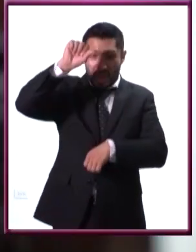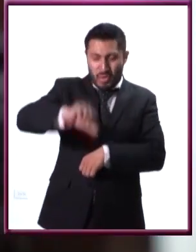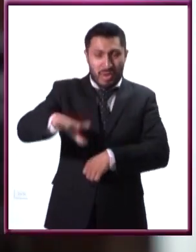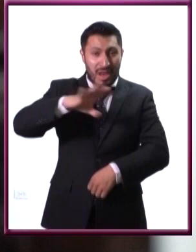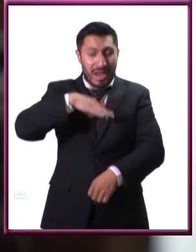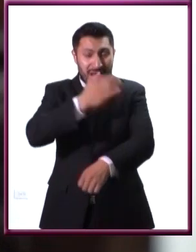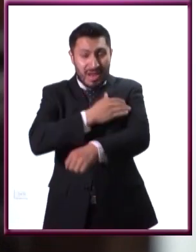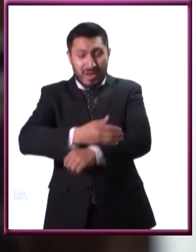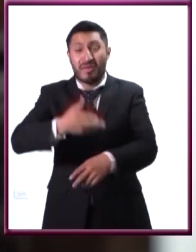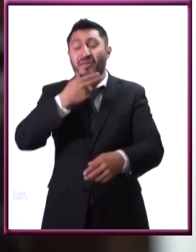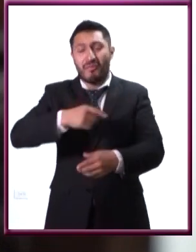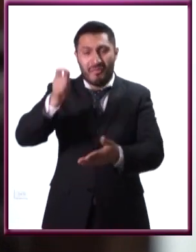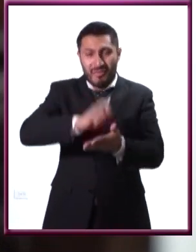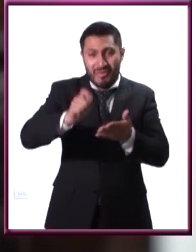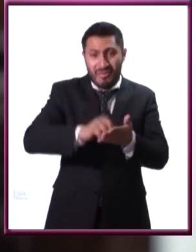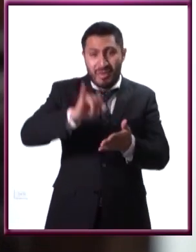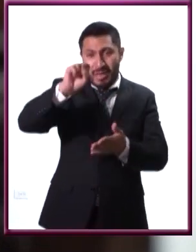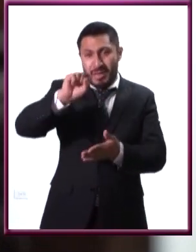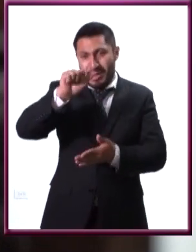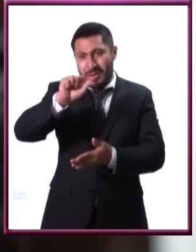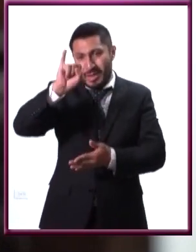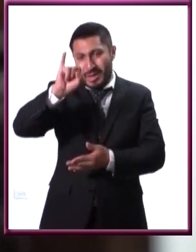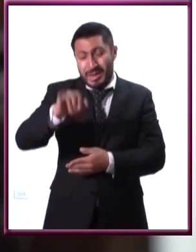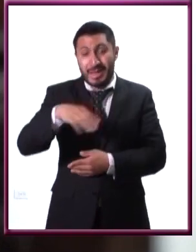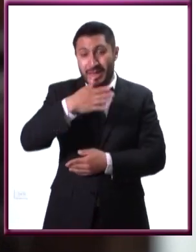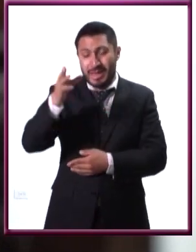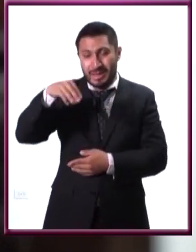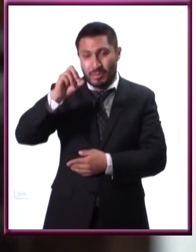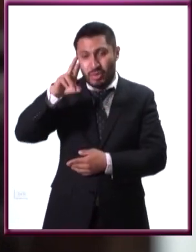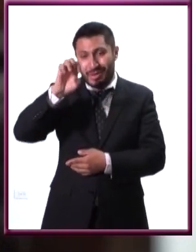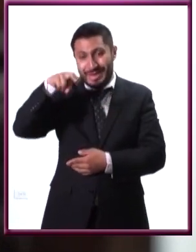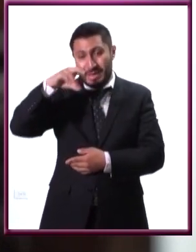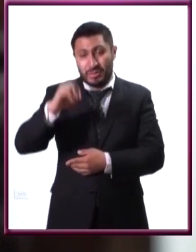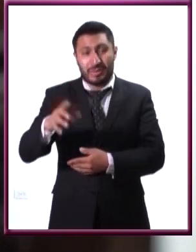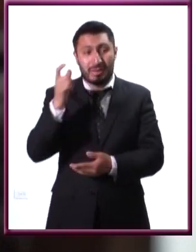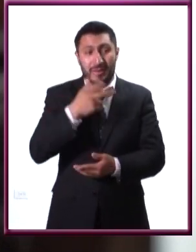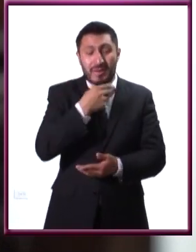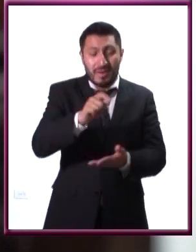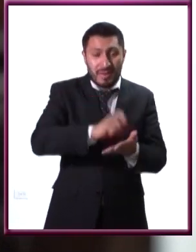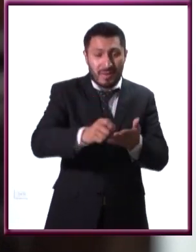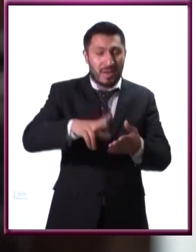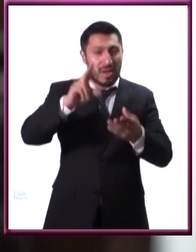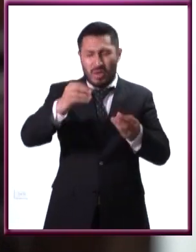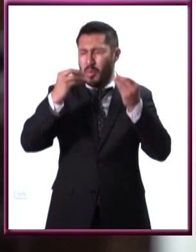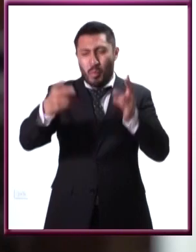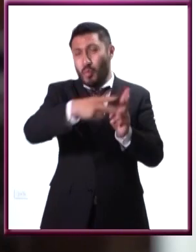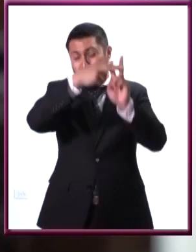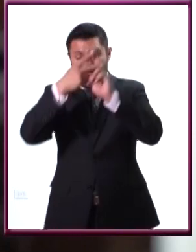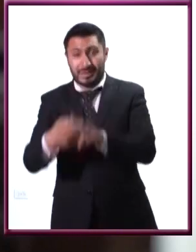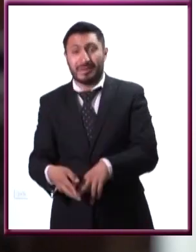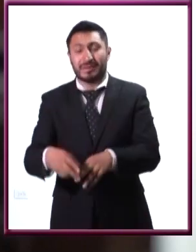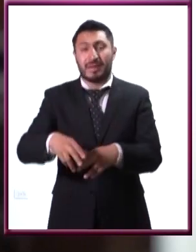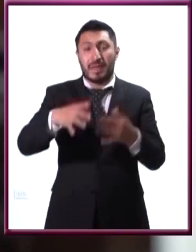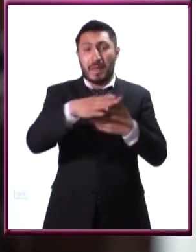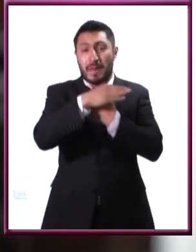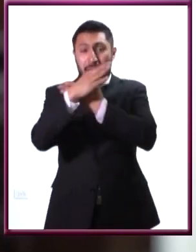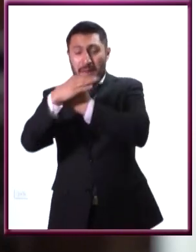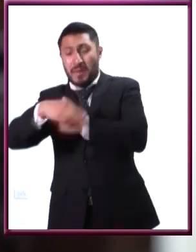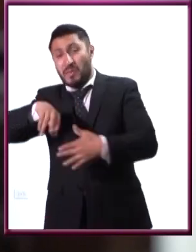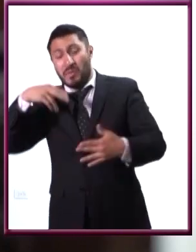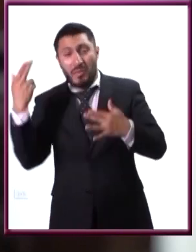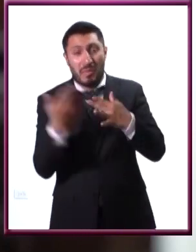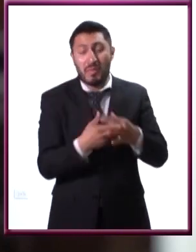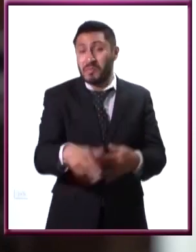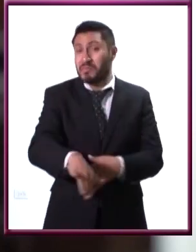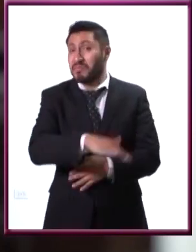El día de hoy nos acompaña el escritor Isaí Moreno, autor de No son tantas las estrellas, El suicidio de una